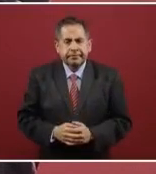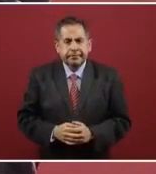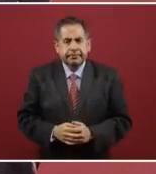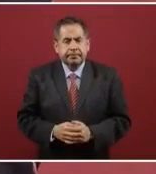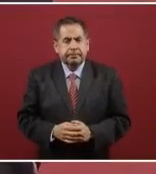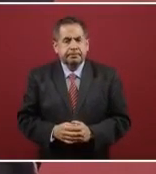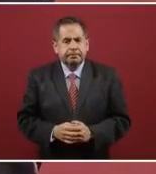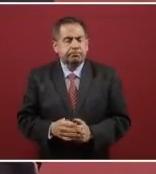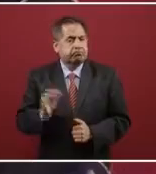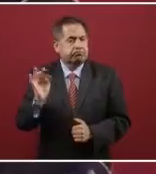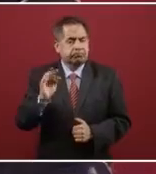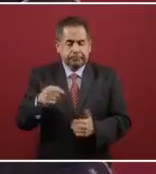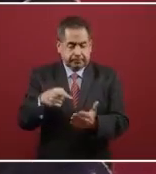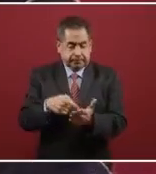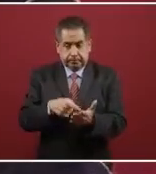tiene